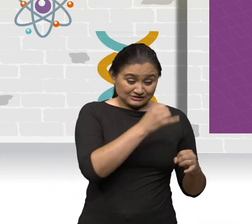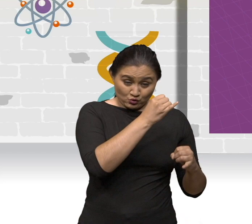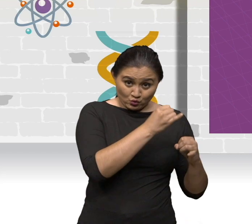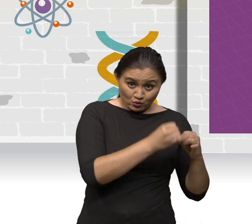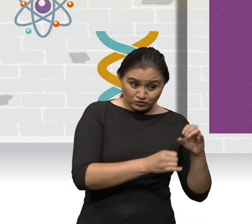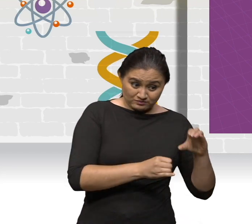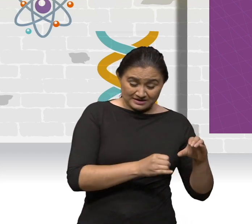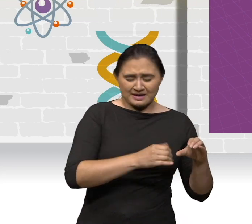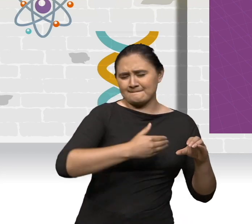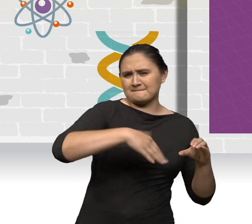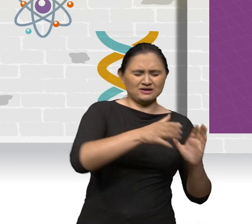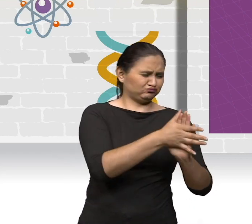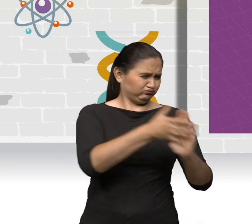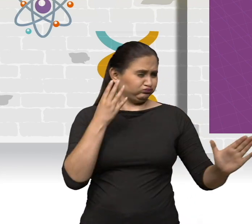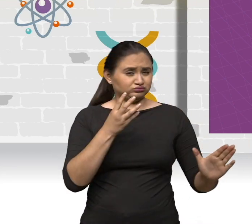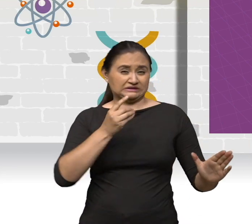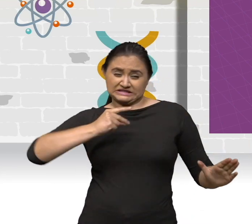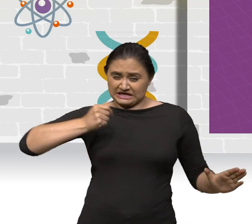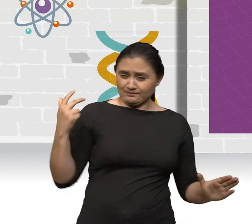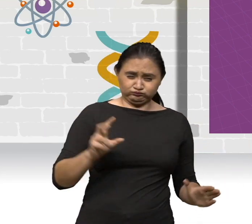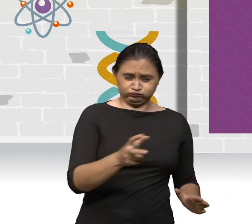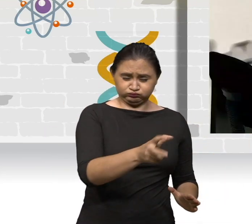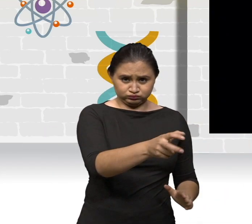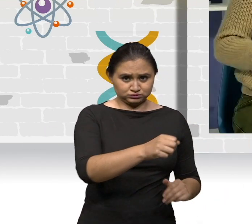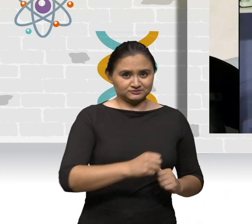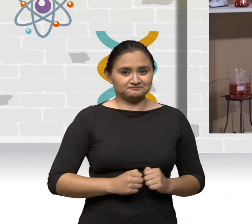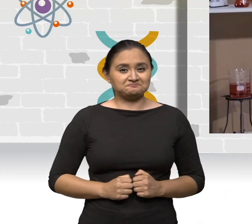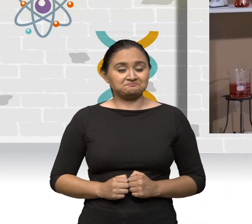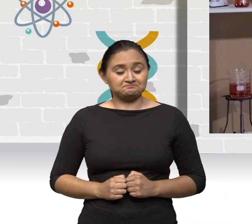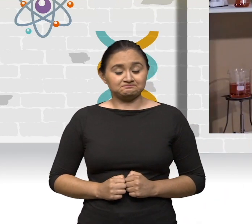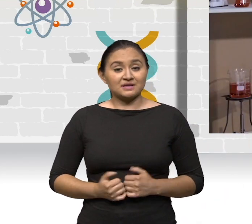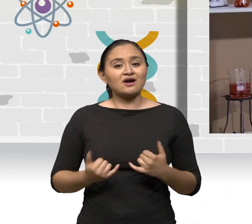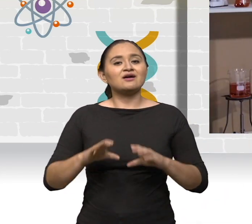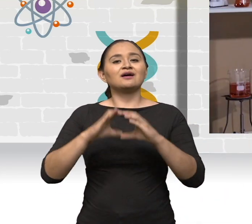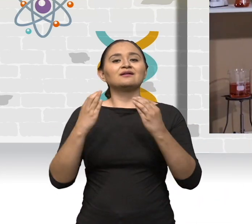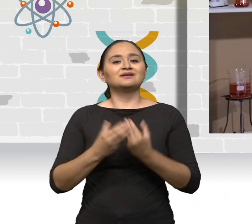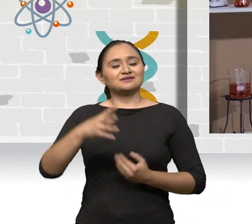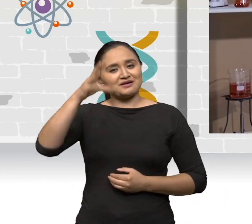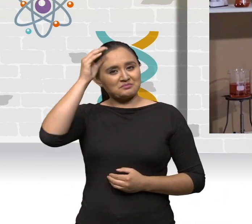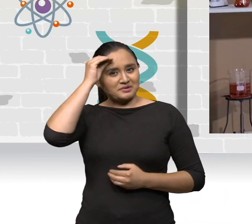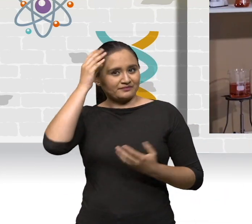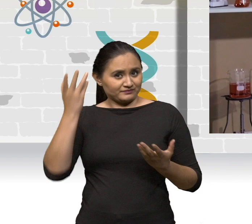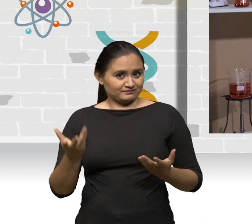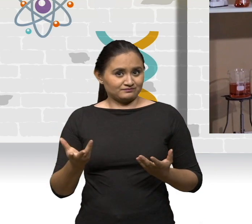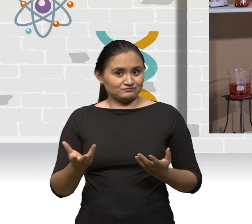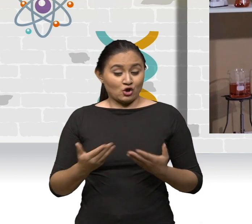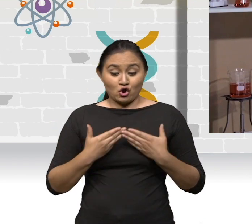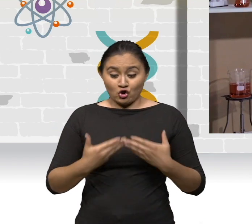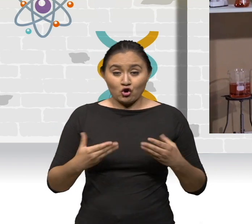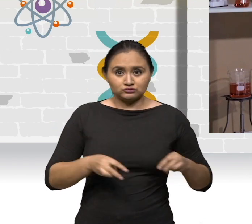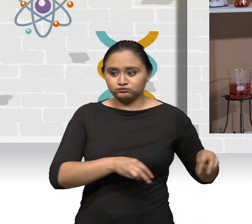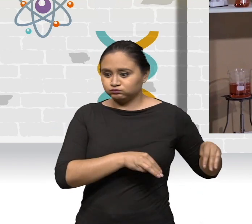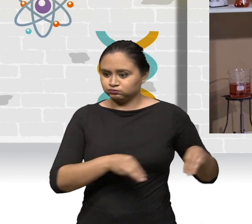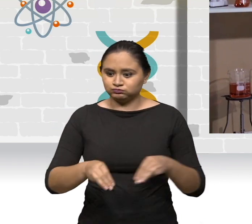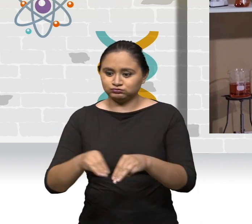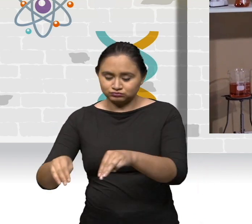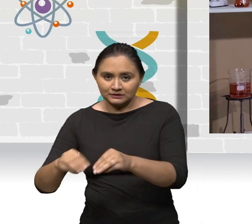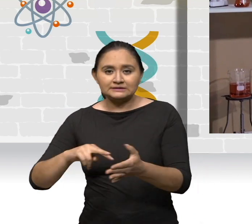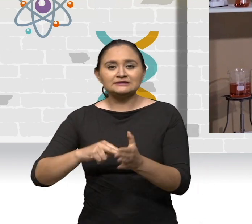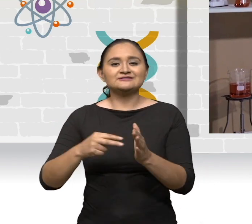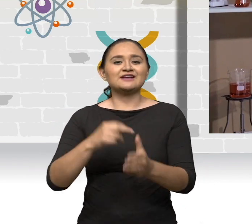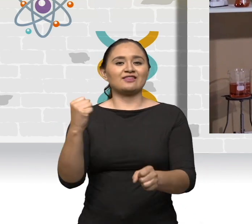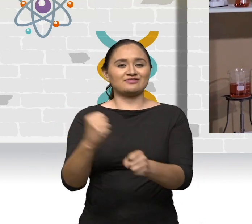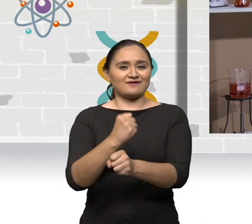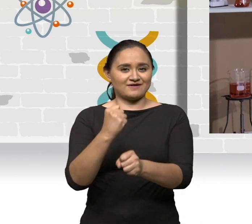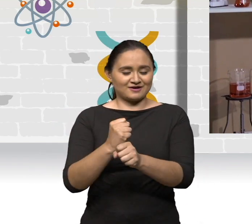más energía debido a su alta velocidad. En la clase de hoy hemos aprendido que, si un objeto se mueve, es capaz